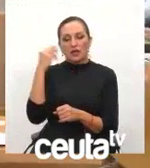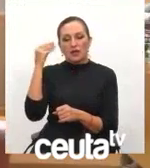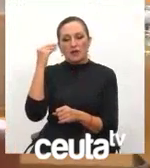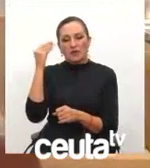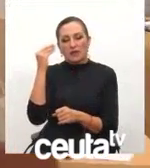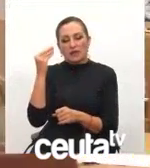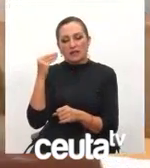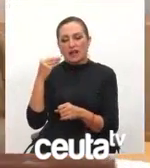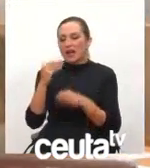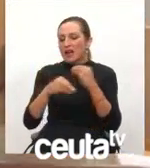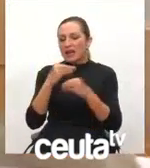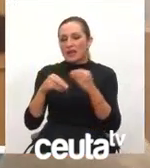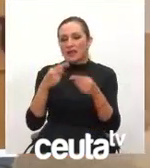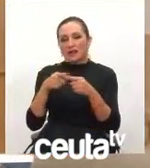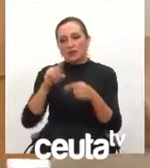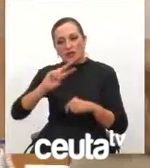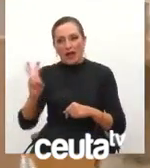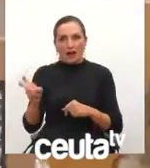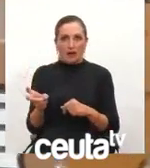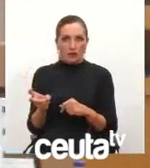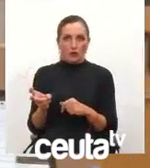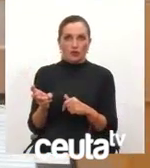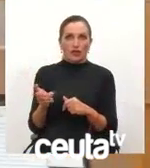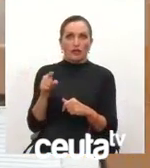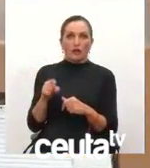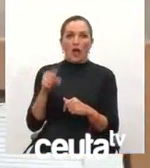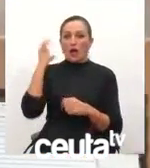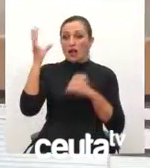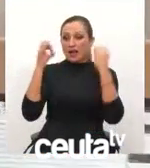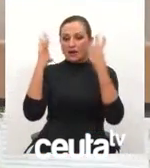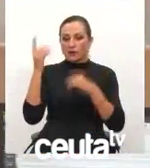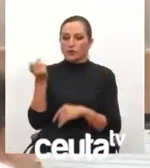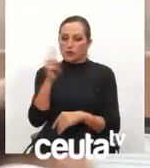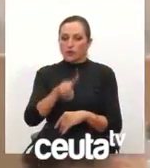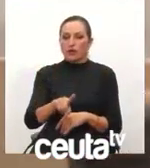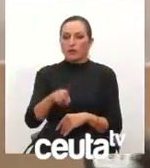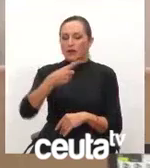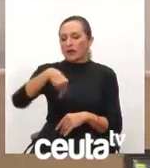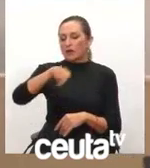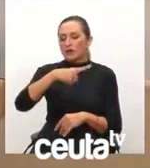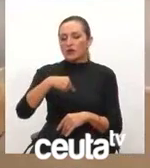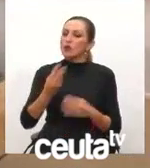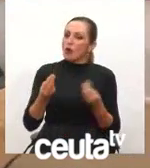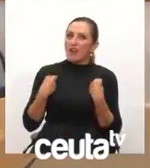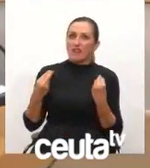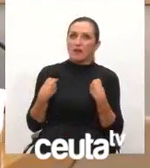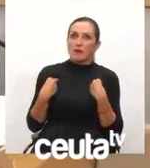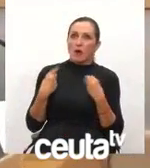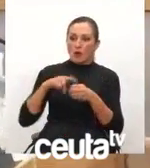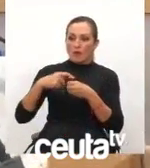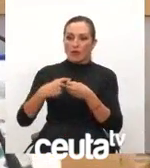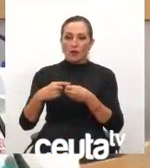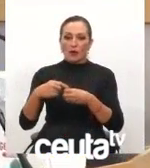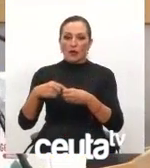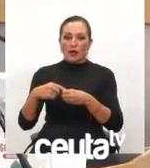Nos interesa a todos, cuando esa ilusión que usted dice también la vivimos los miembros del Gobierno, porque cuando el